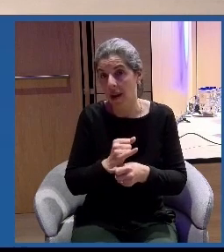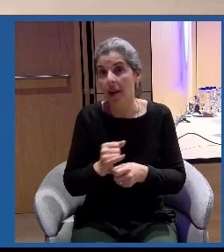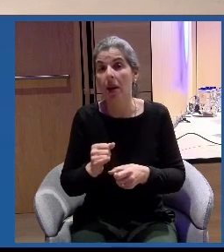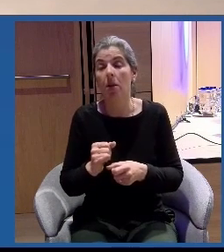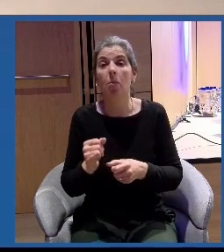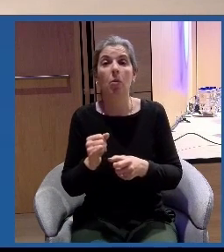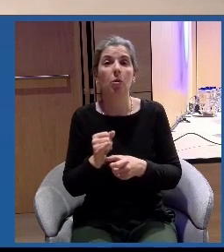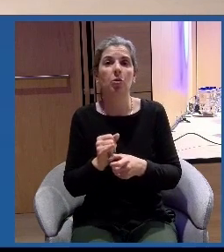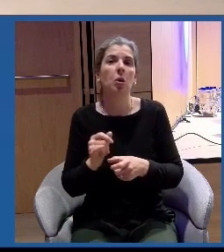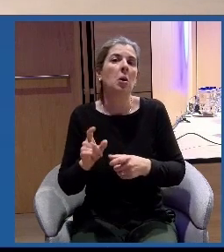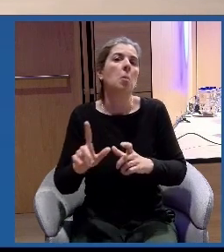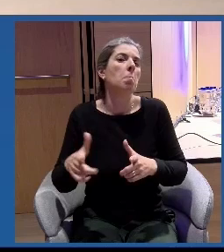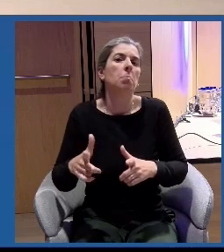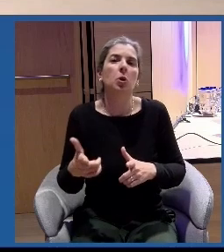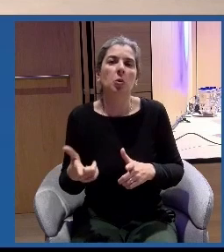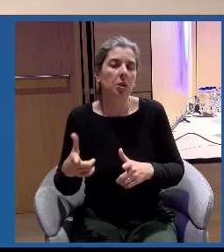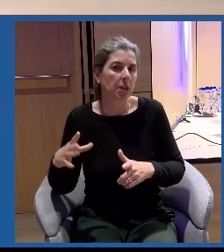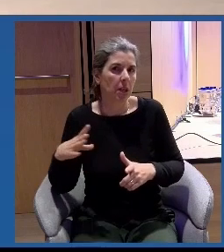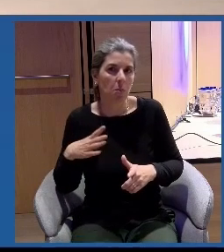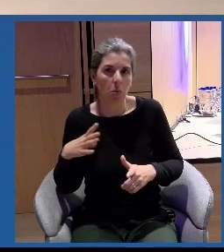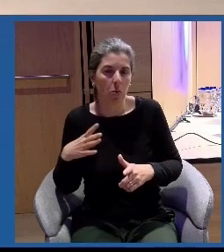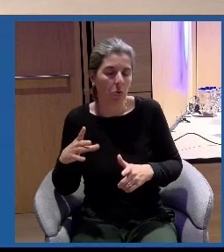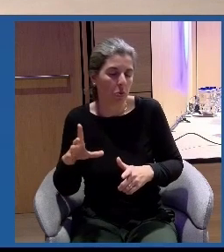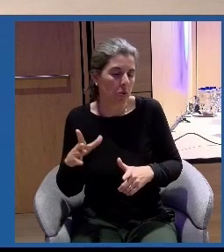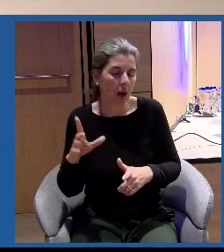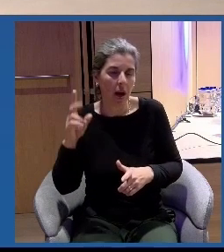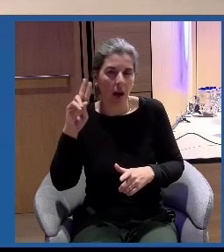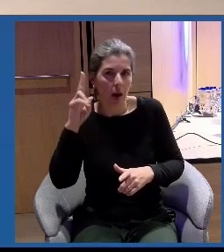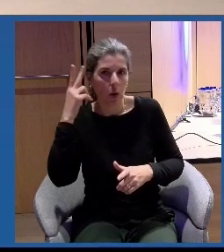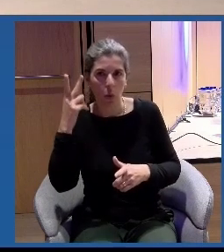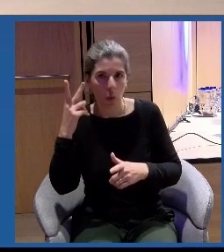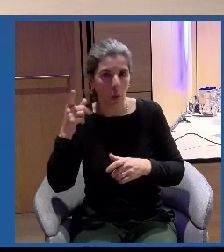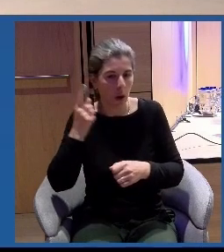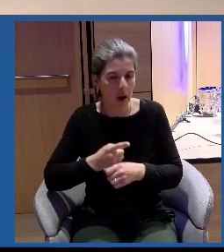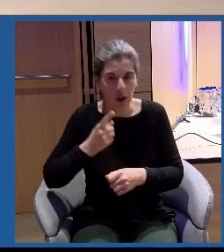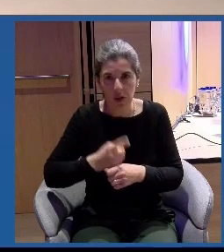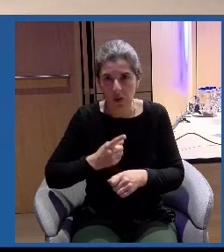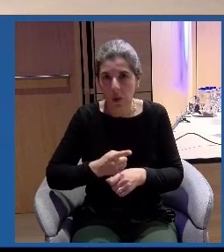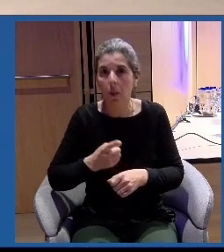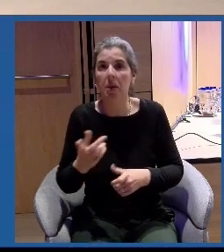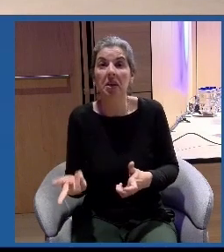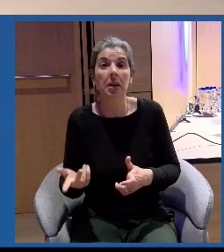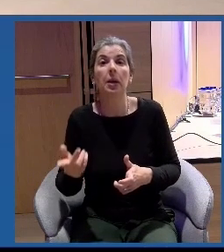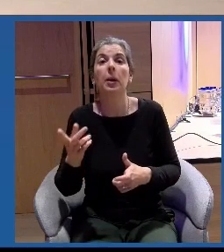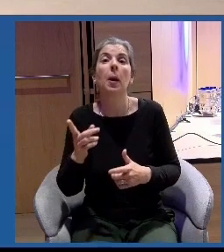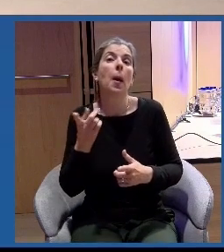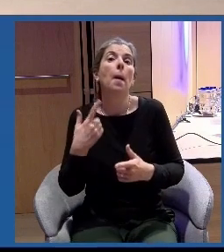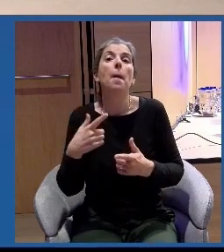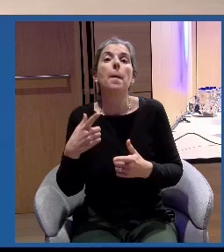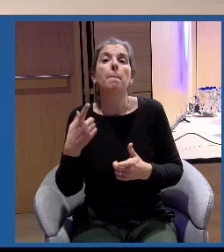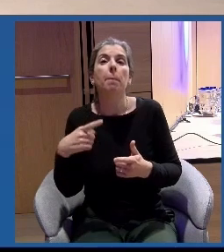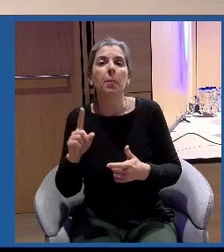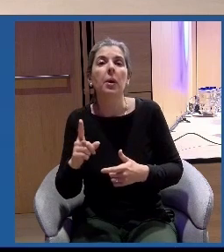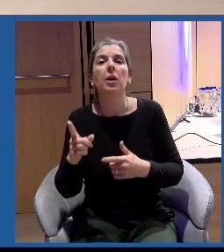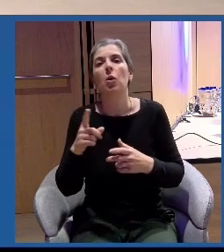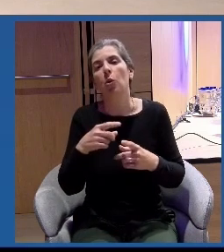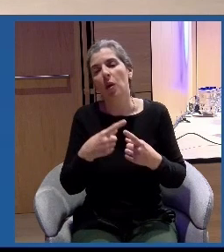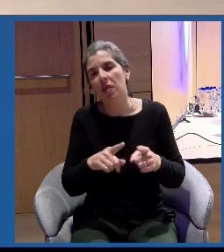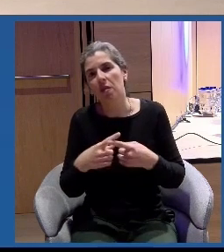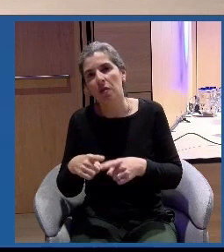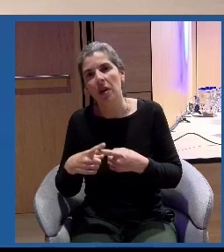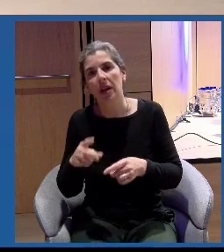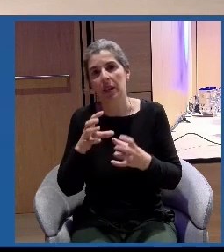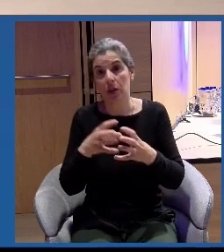imponerlo, digamos, pero a voluntad los sujetos obligados, los distintos organismos públicos participan de este evento, lo estamos midiendo por